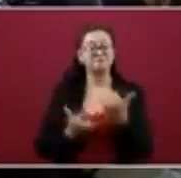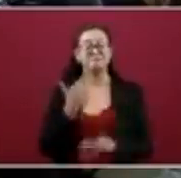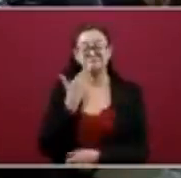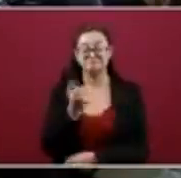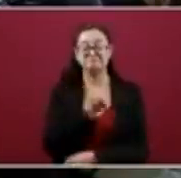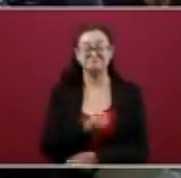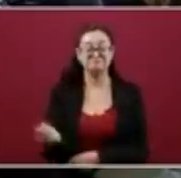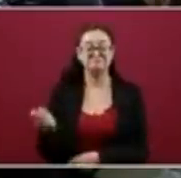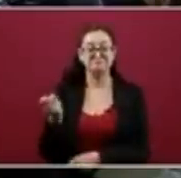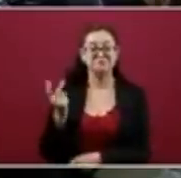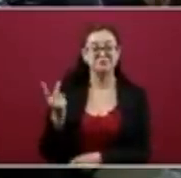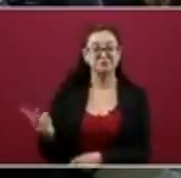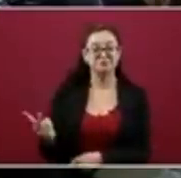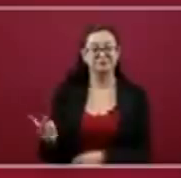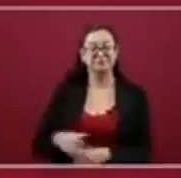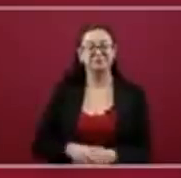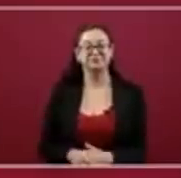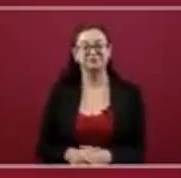y